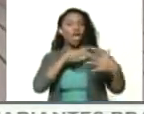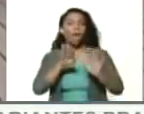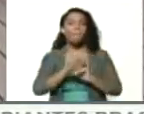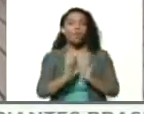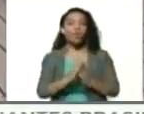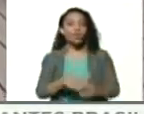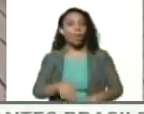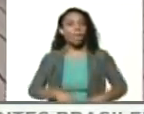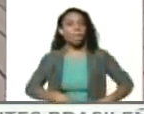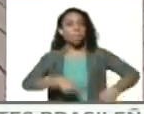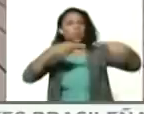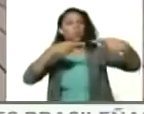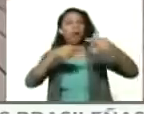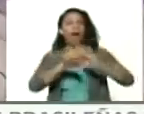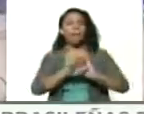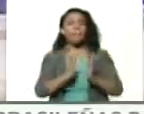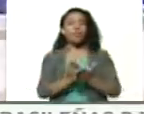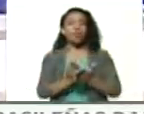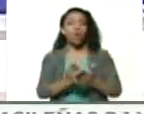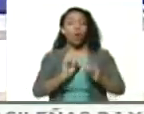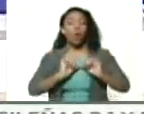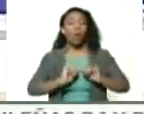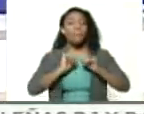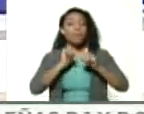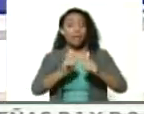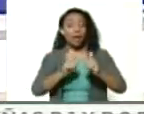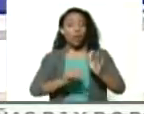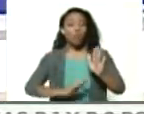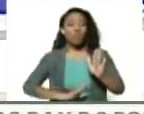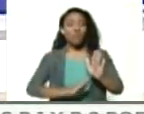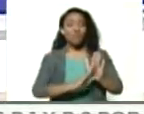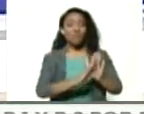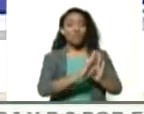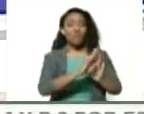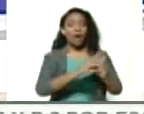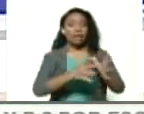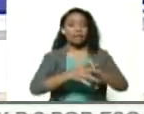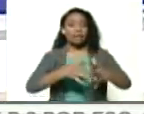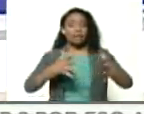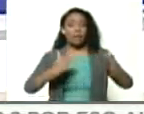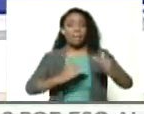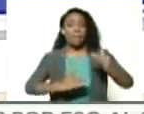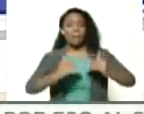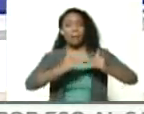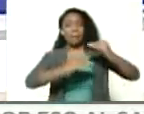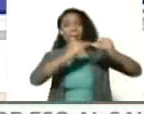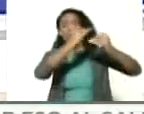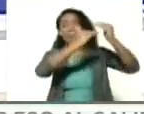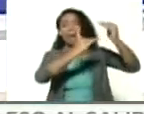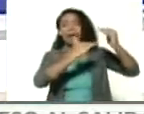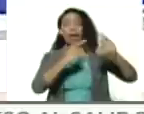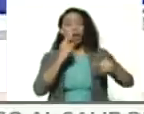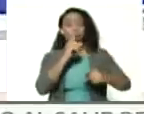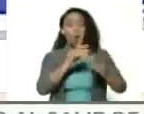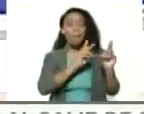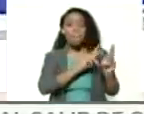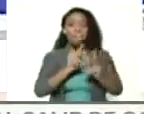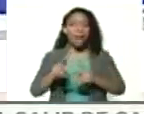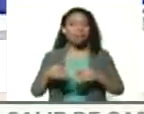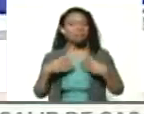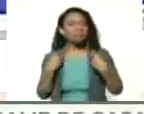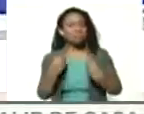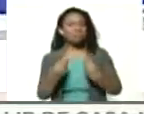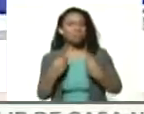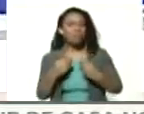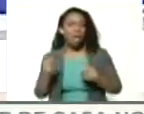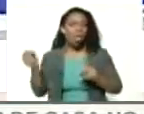Le declaró la guerra al mundo. Y comenzaron a desarrollar a gran escala sus planes para